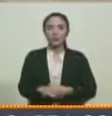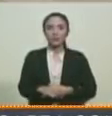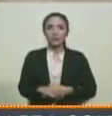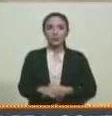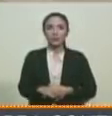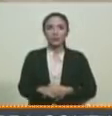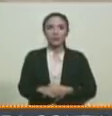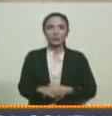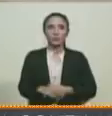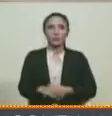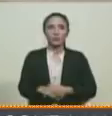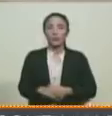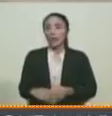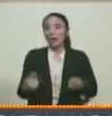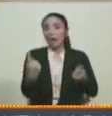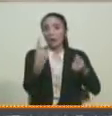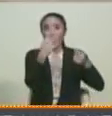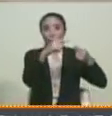uno por uno,